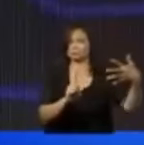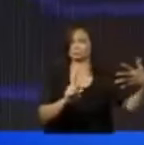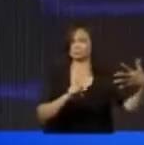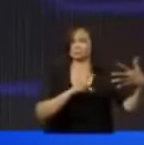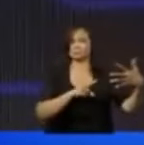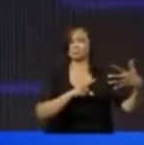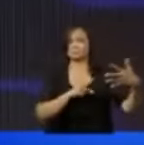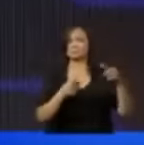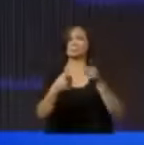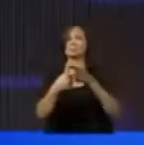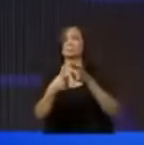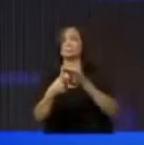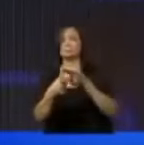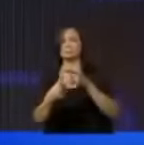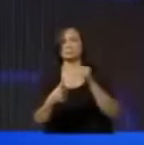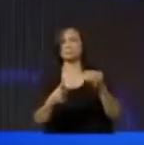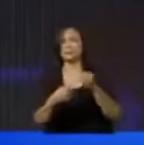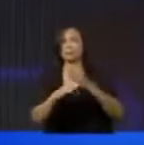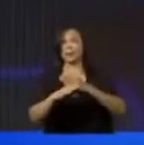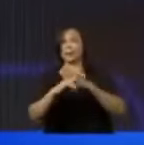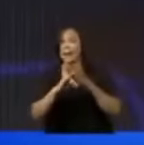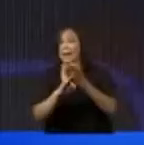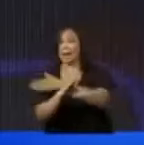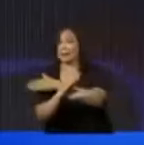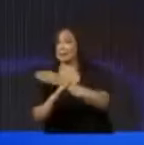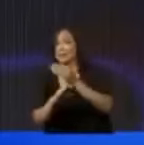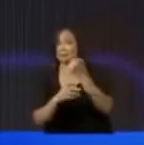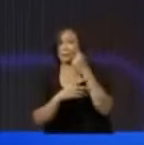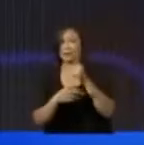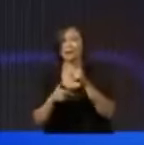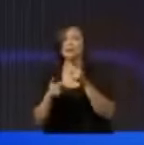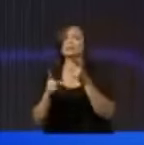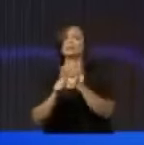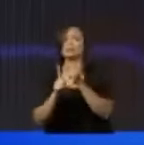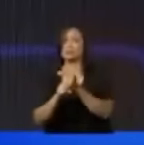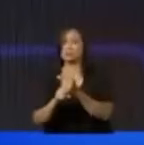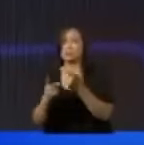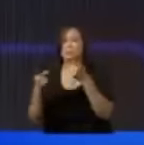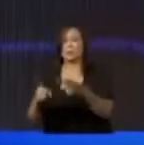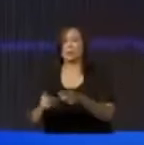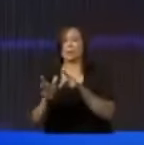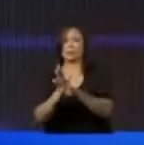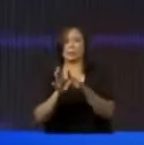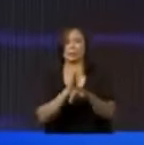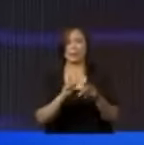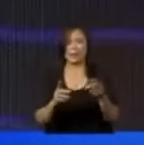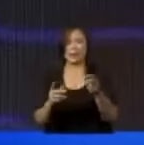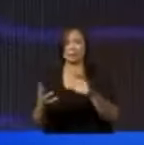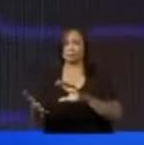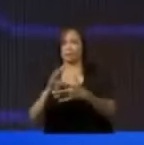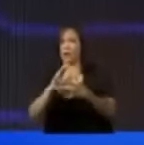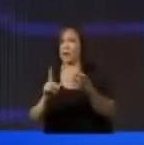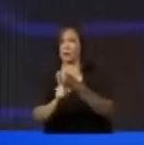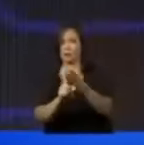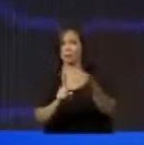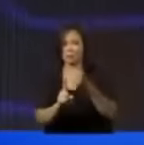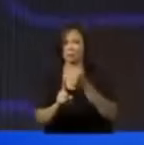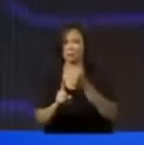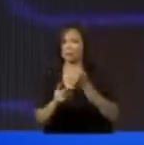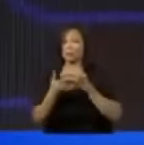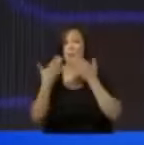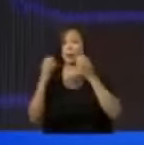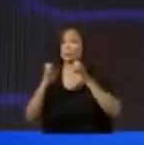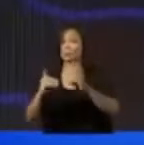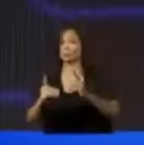factores. Primero, el factor de prevención para tratar las causas subyacentes de la criminalidad y la violencia, que tiene que ver con la